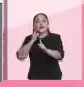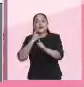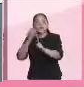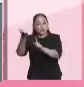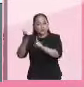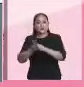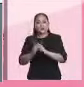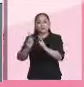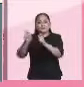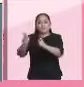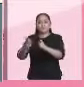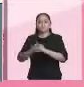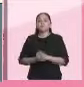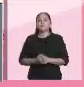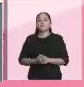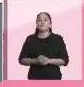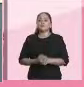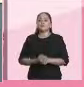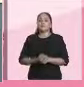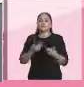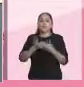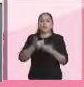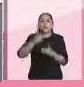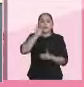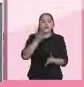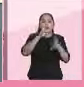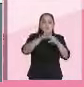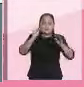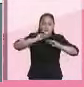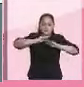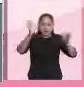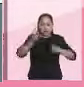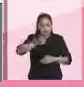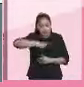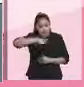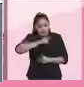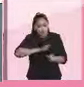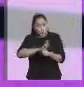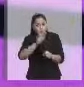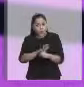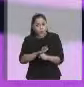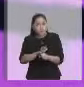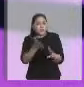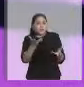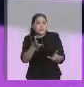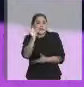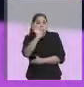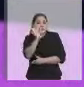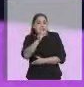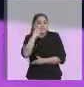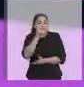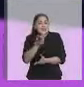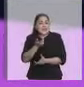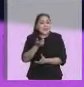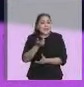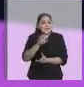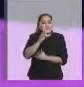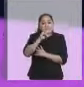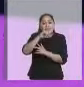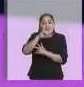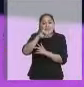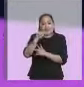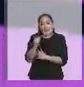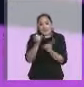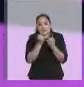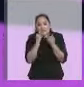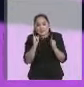caso aclarar que nosotros no nos oponemos a la Fiscalía independiente. Lo que no